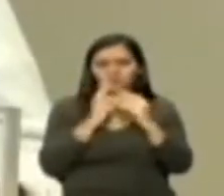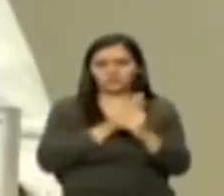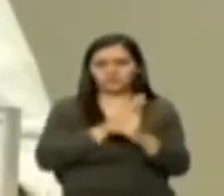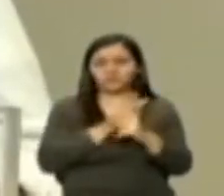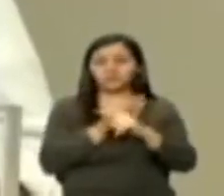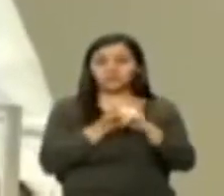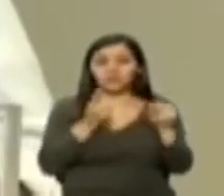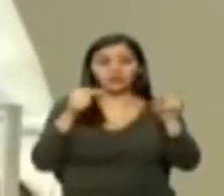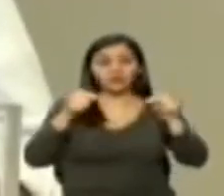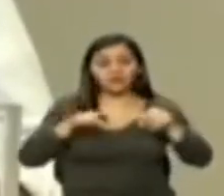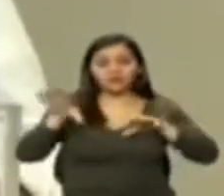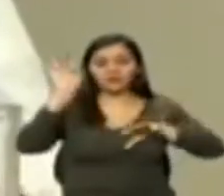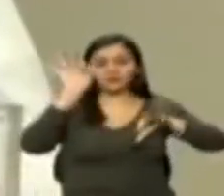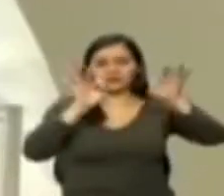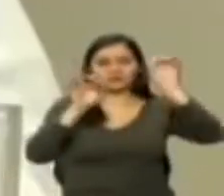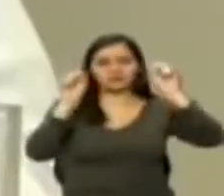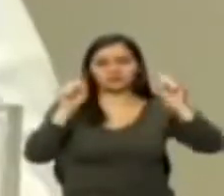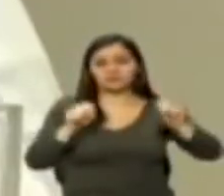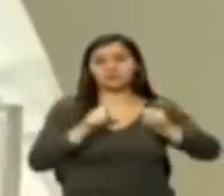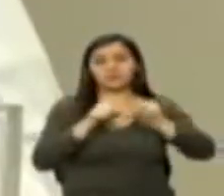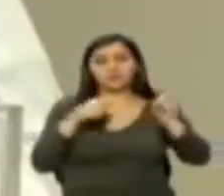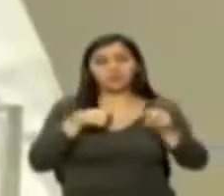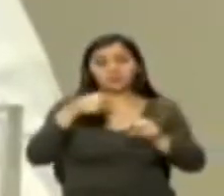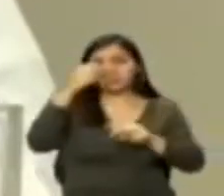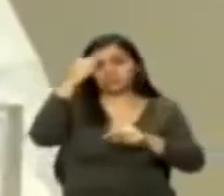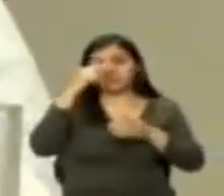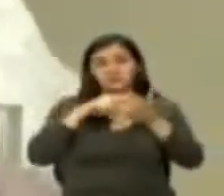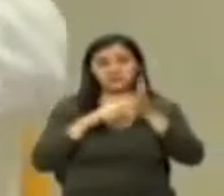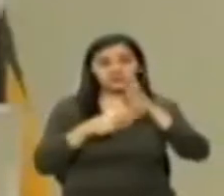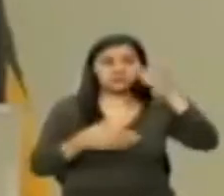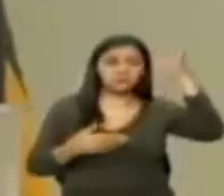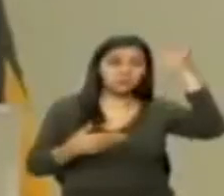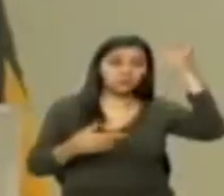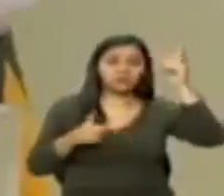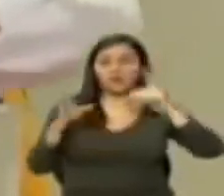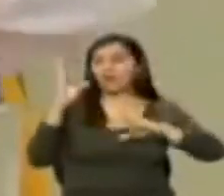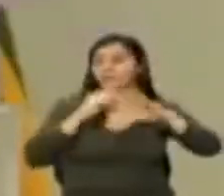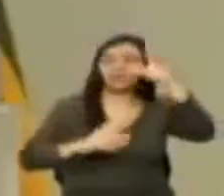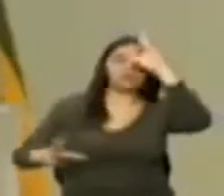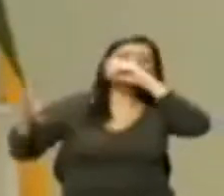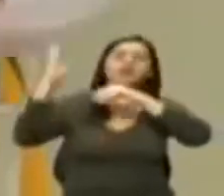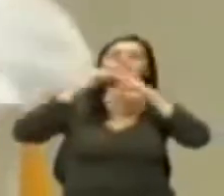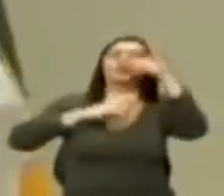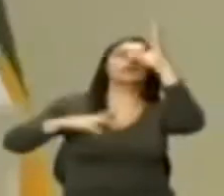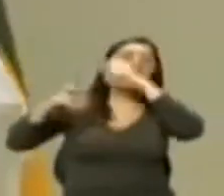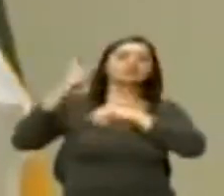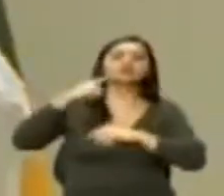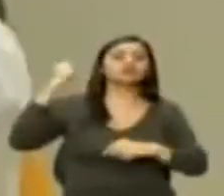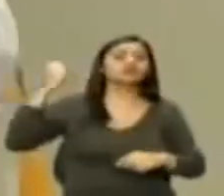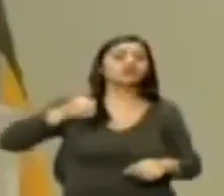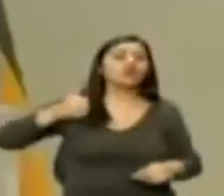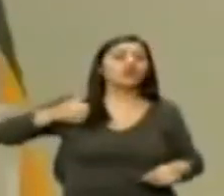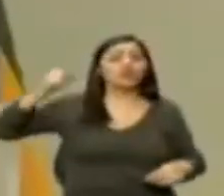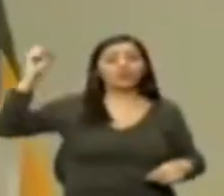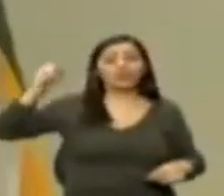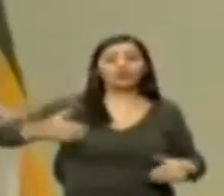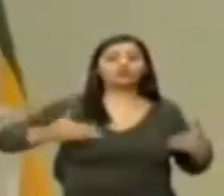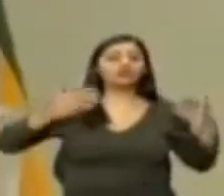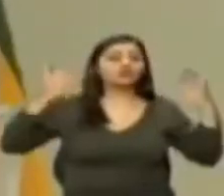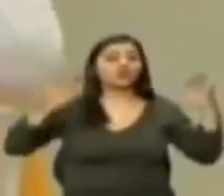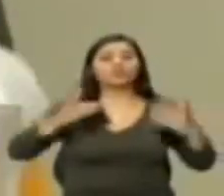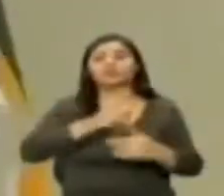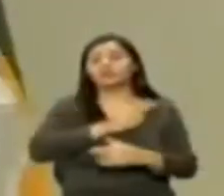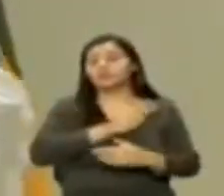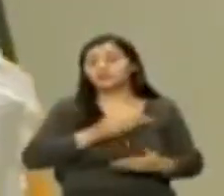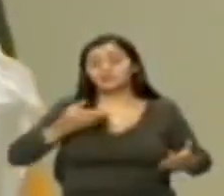¿no? Pero yo sé que esto no es político, ¿no? Y que pueden venir los demagogos y ofrecerles, yo voy a garantizar que todos los chicos puedan